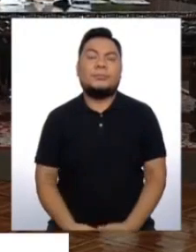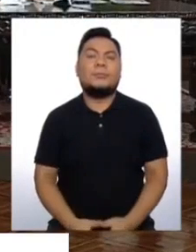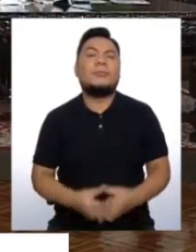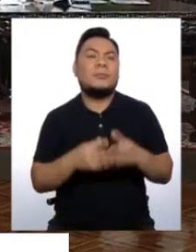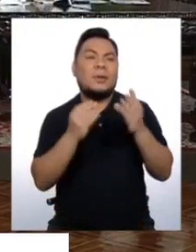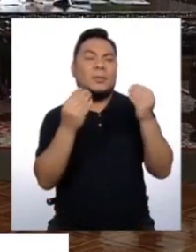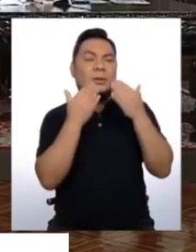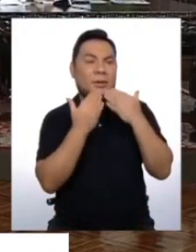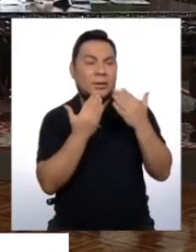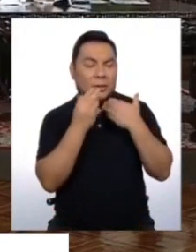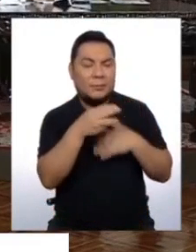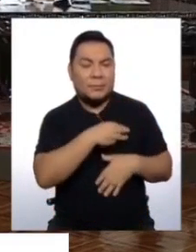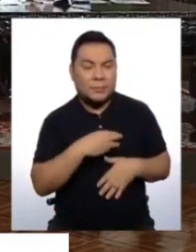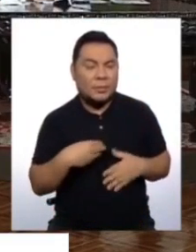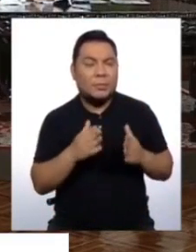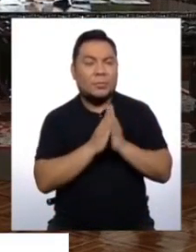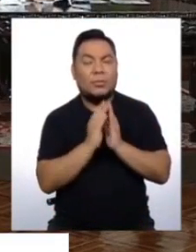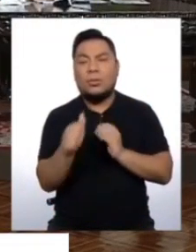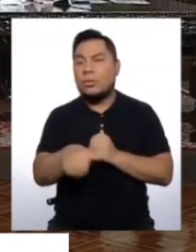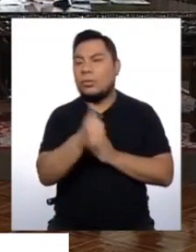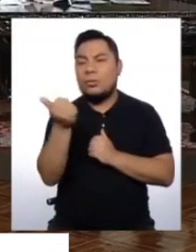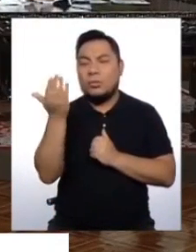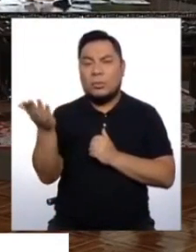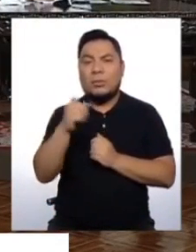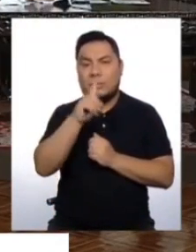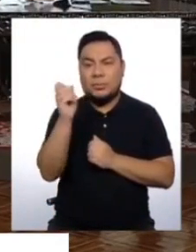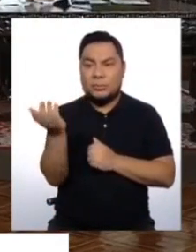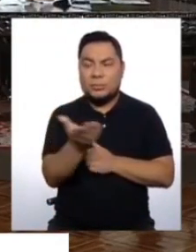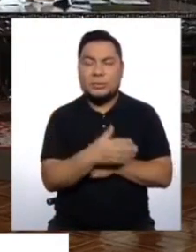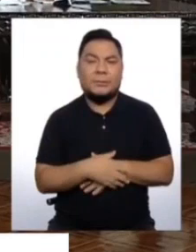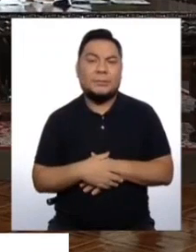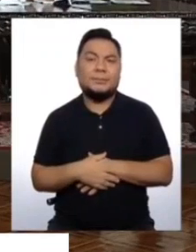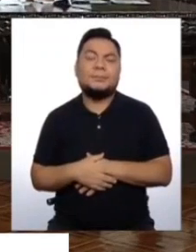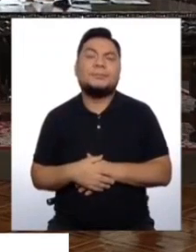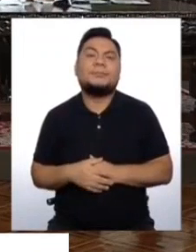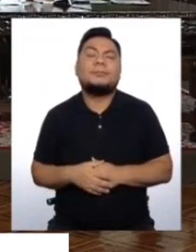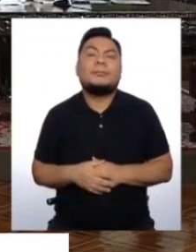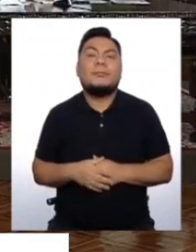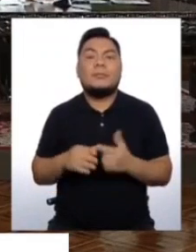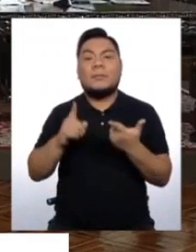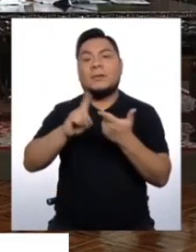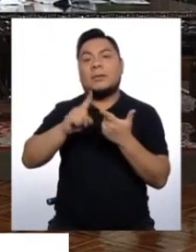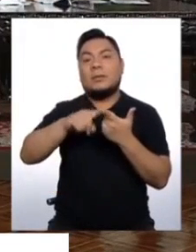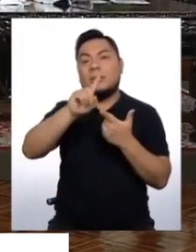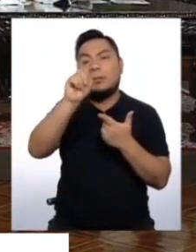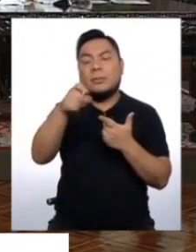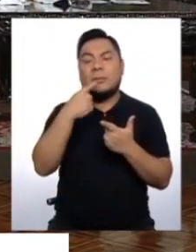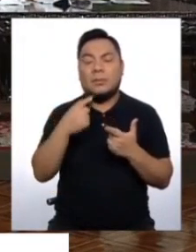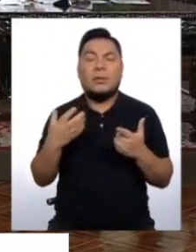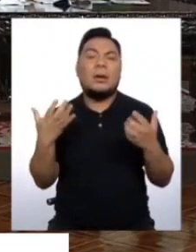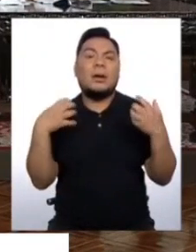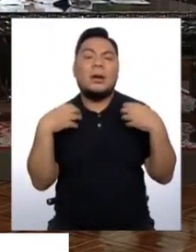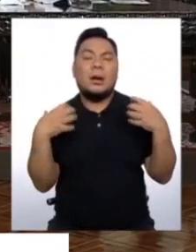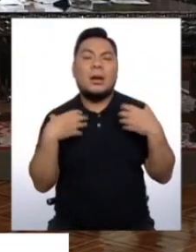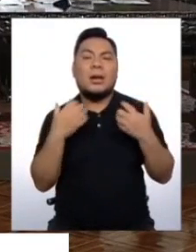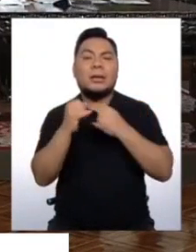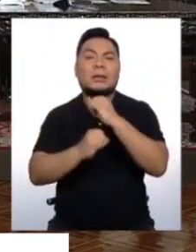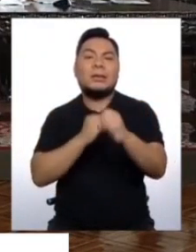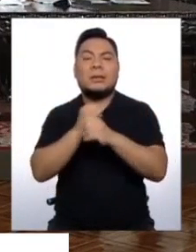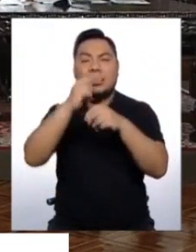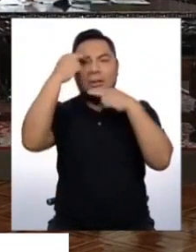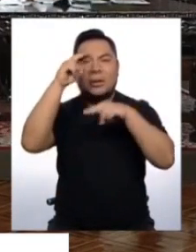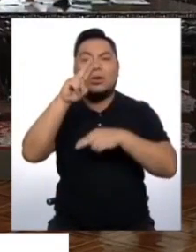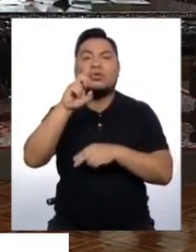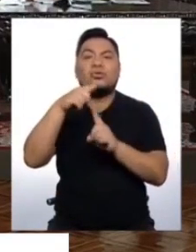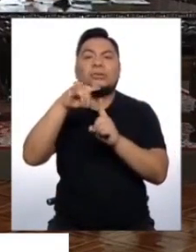Muchas gracias, ministro. Por favor, la siguiente pregunta. La segunda pregunta es de la Agencia Internacional de Noticias